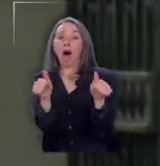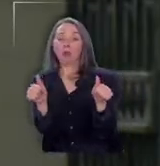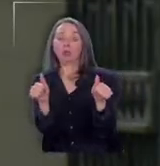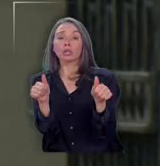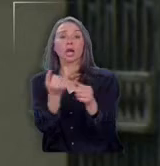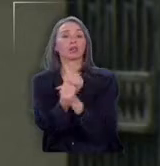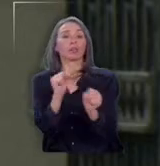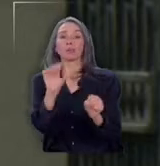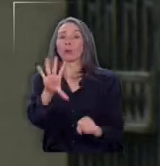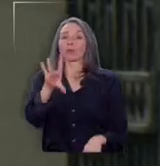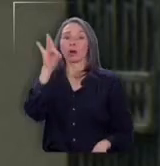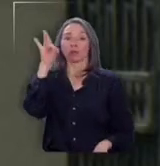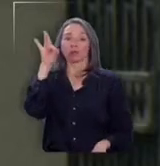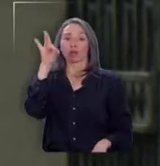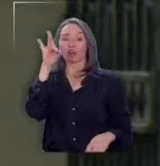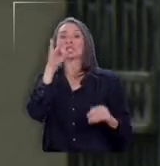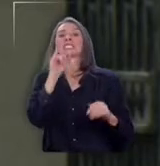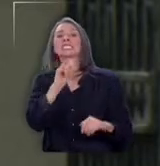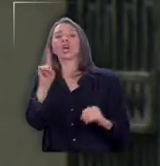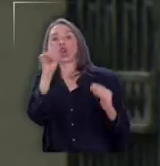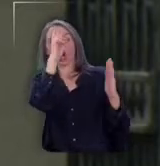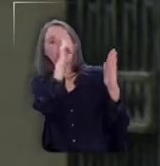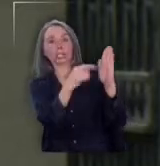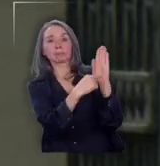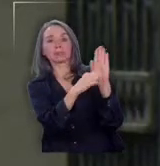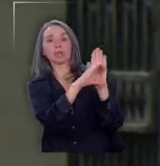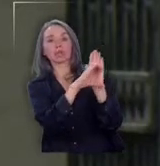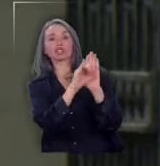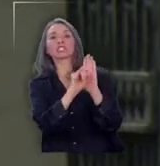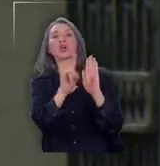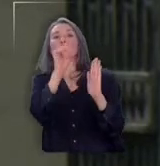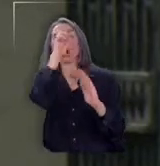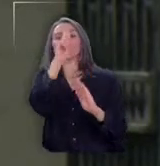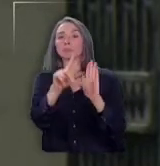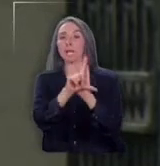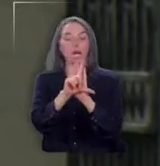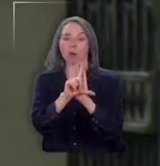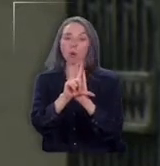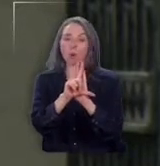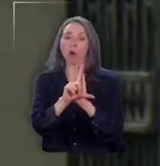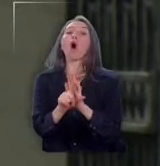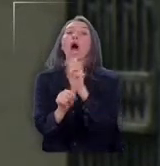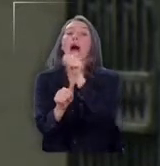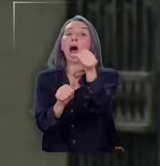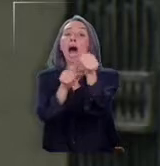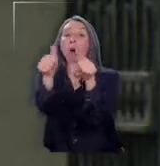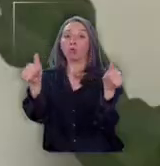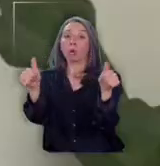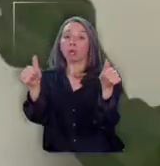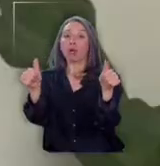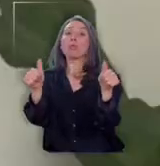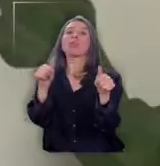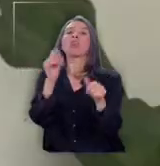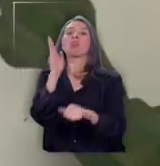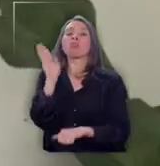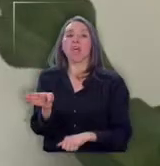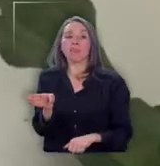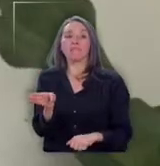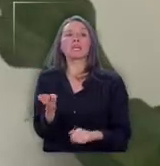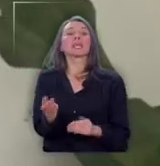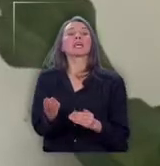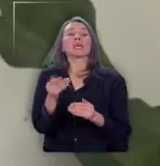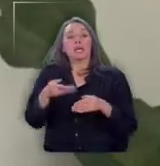una opción respetar la Constitución y las leyes para las autoridades es un deber la extención del